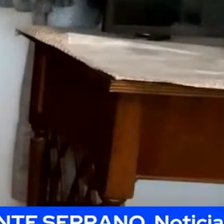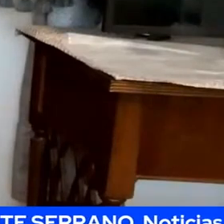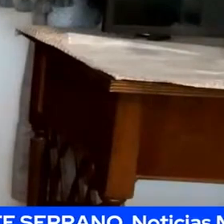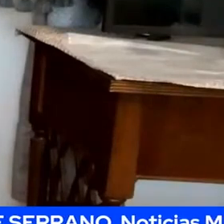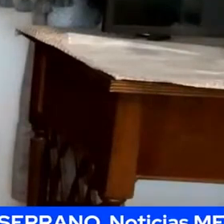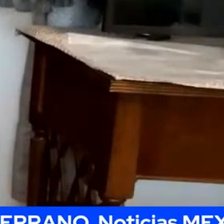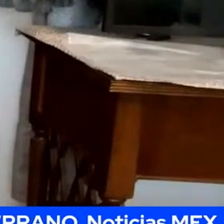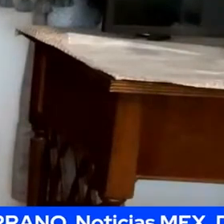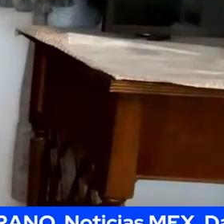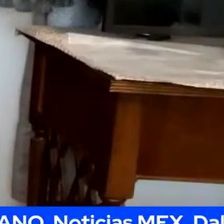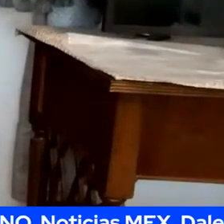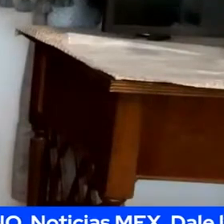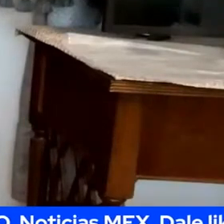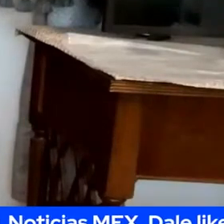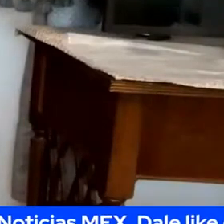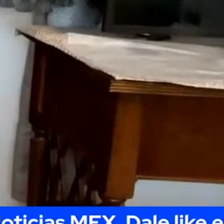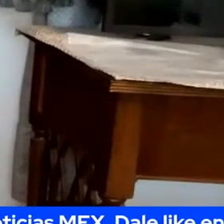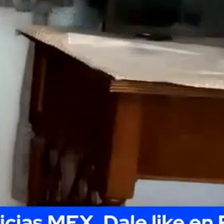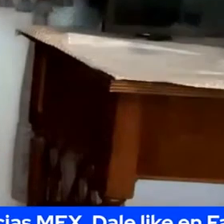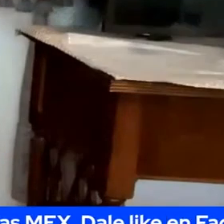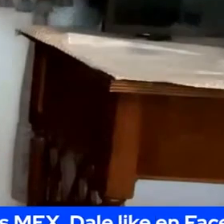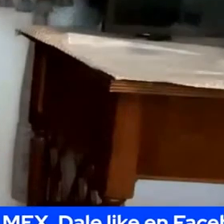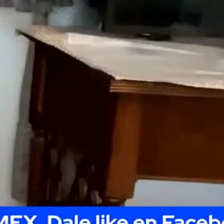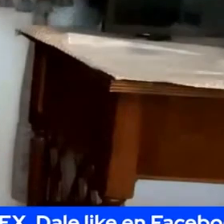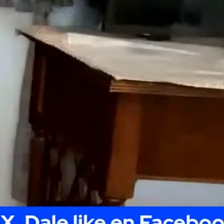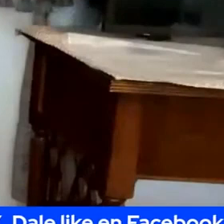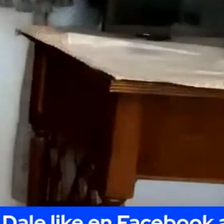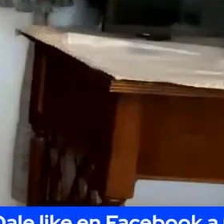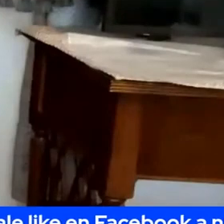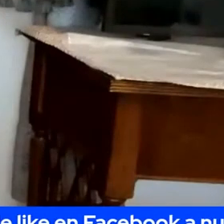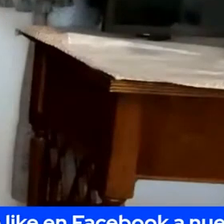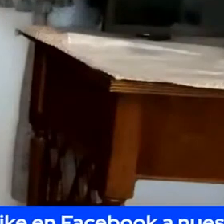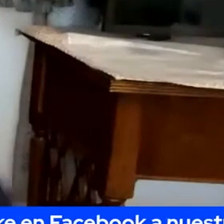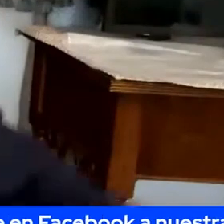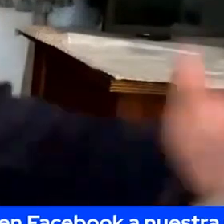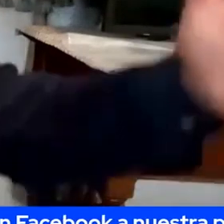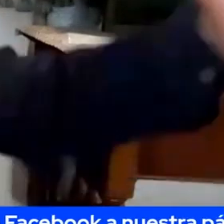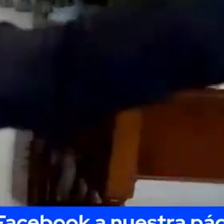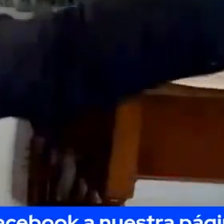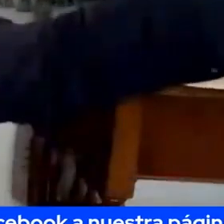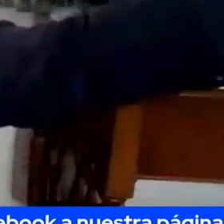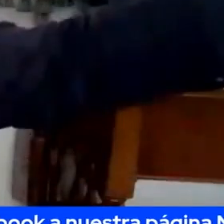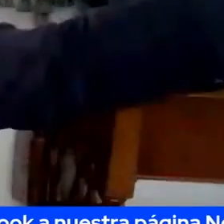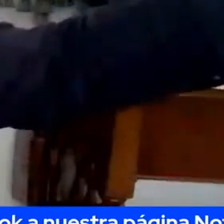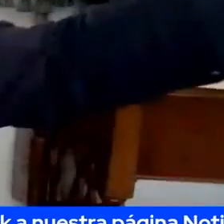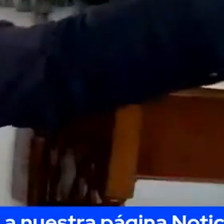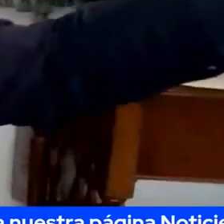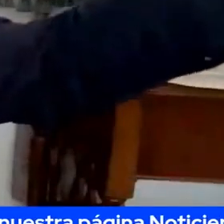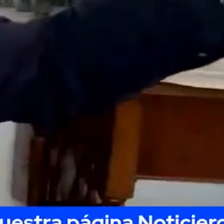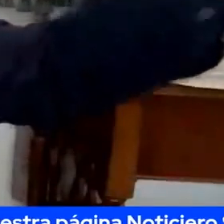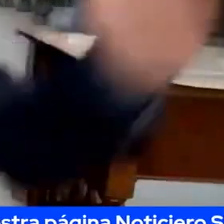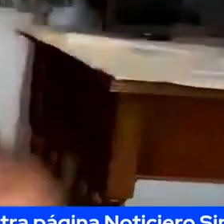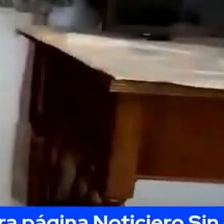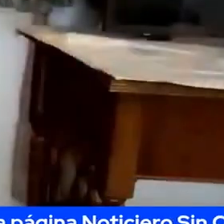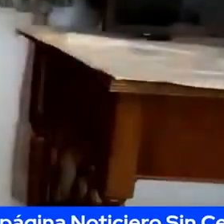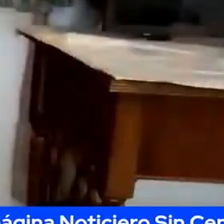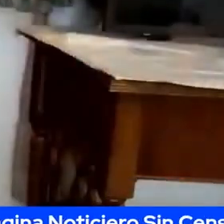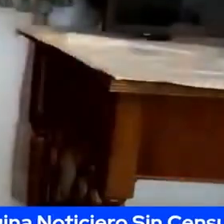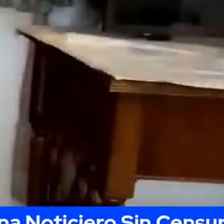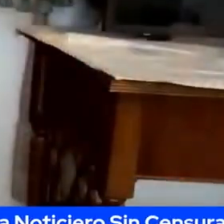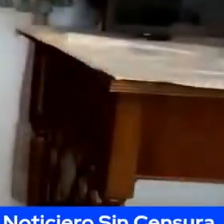del Consejo General del INE. Di que lo dice Vicente Serrano, diga que lo dijo un